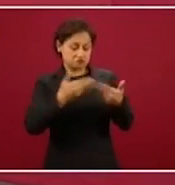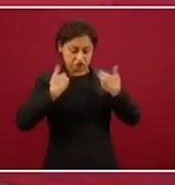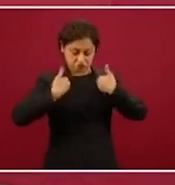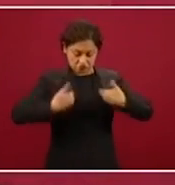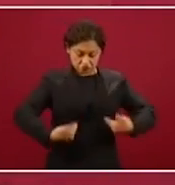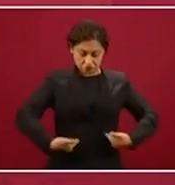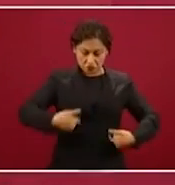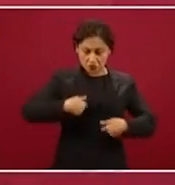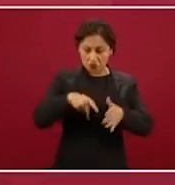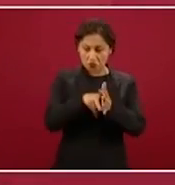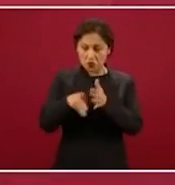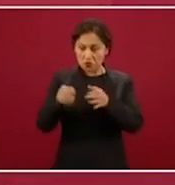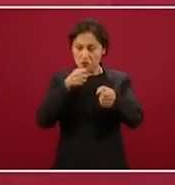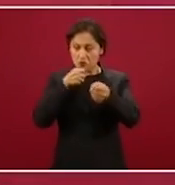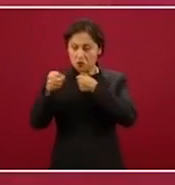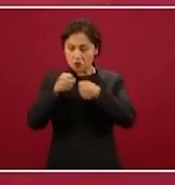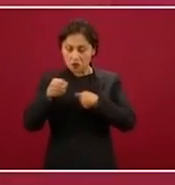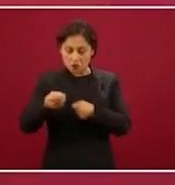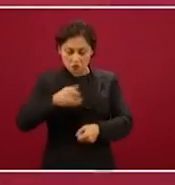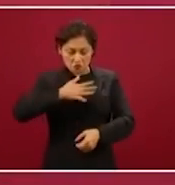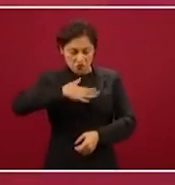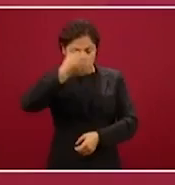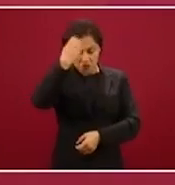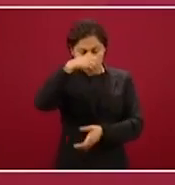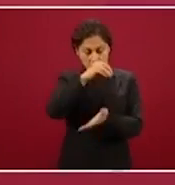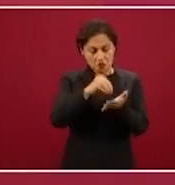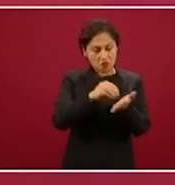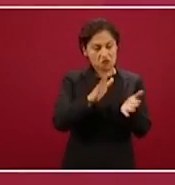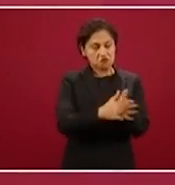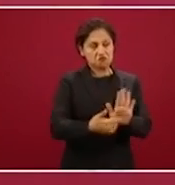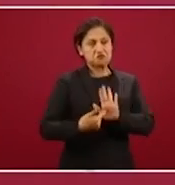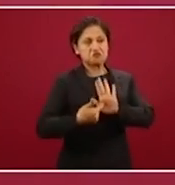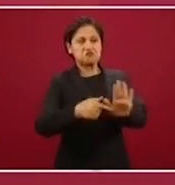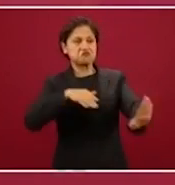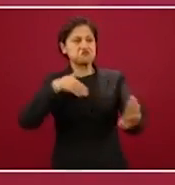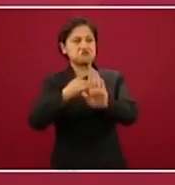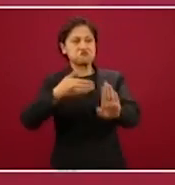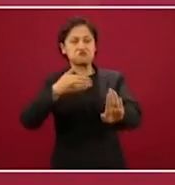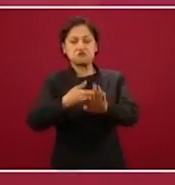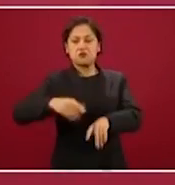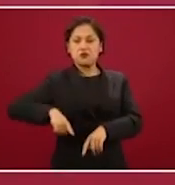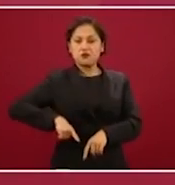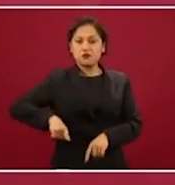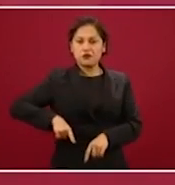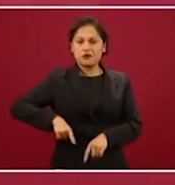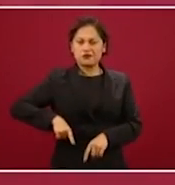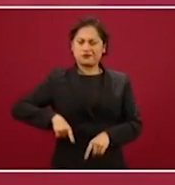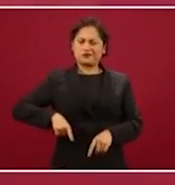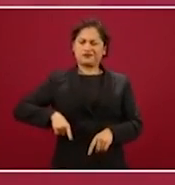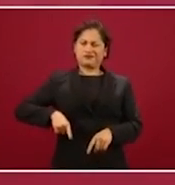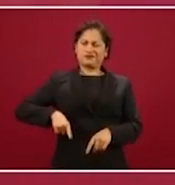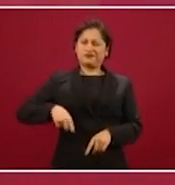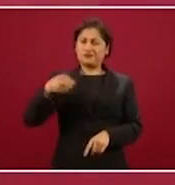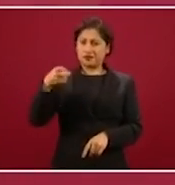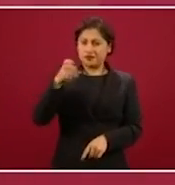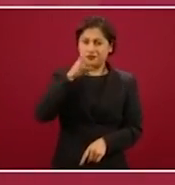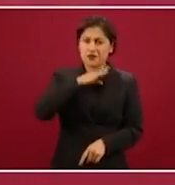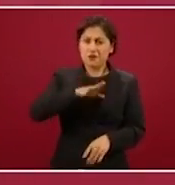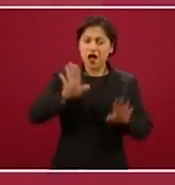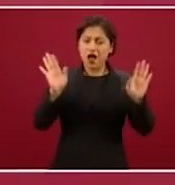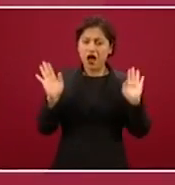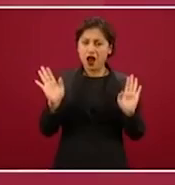información. Eso está mal. Yo también, ¿para qué ando dando consejos? O